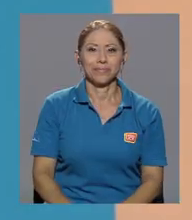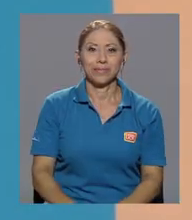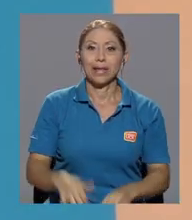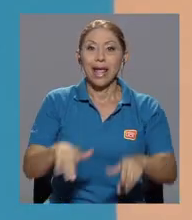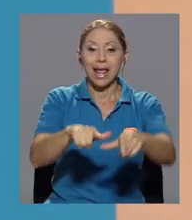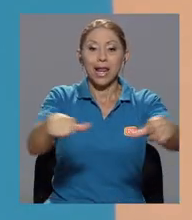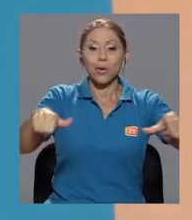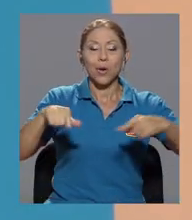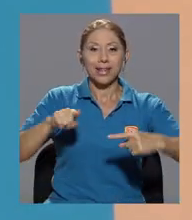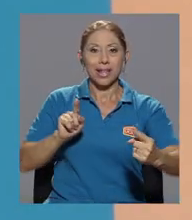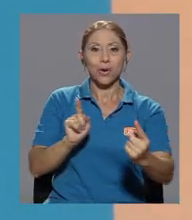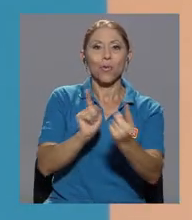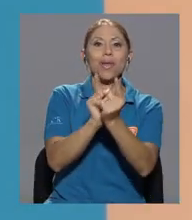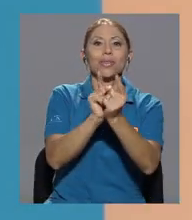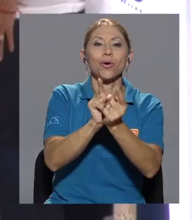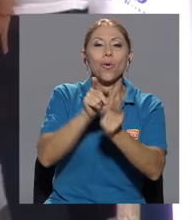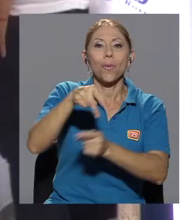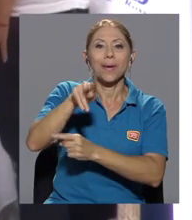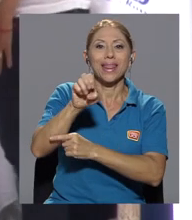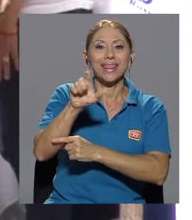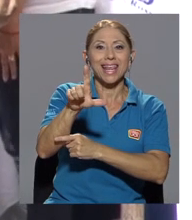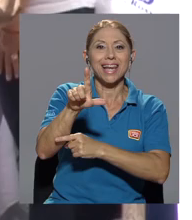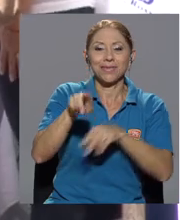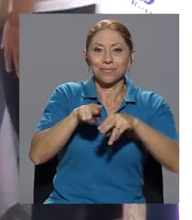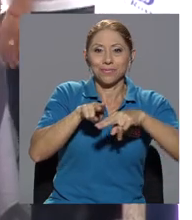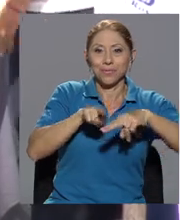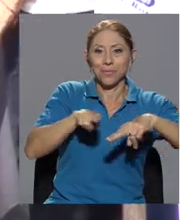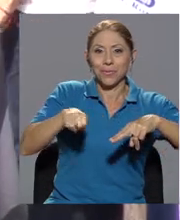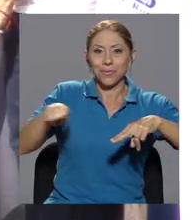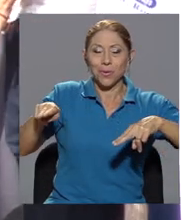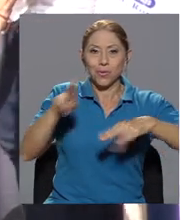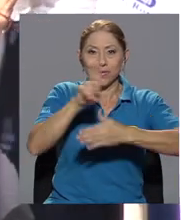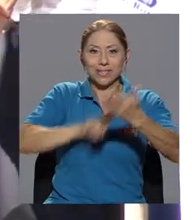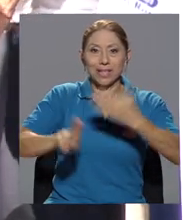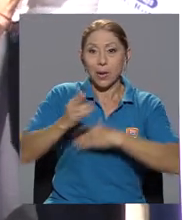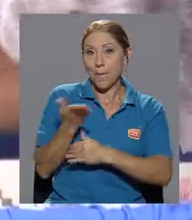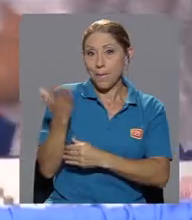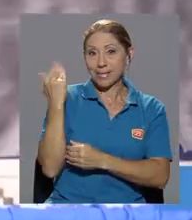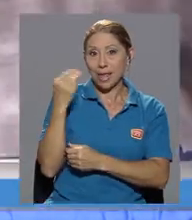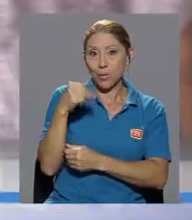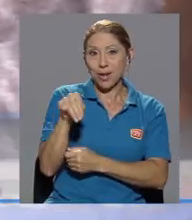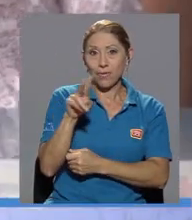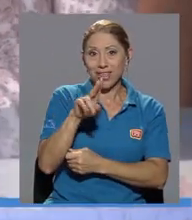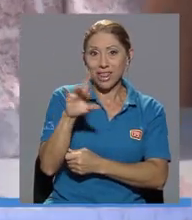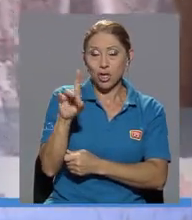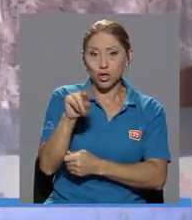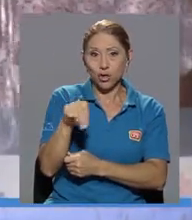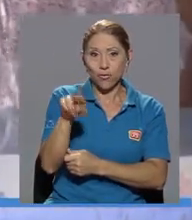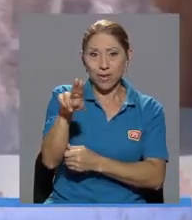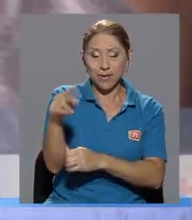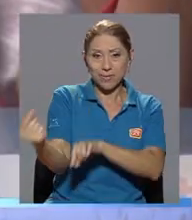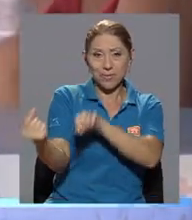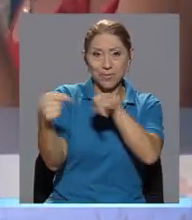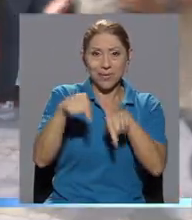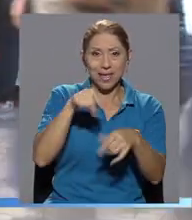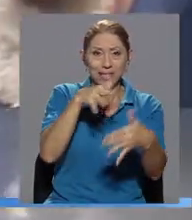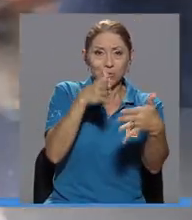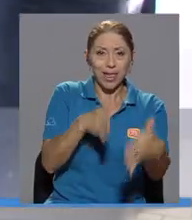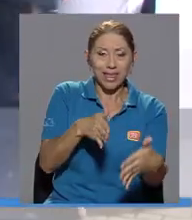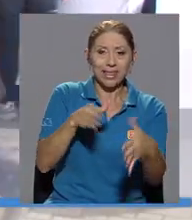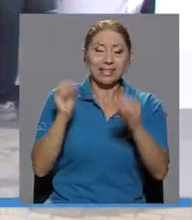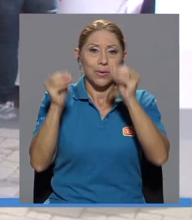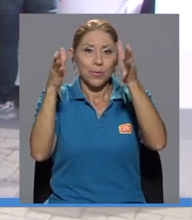El lugar de encuentro fue el pretil universitario. Ahí, el pasado miércoles 28 de noviembre, se hicieron presentes estudiantes y facilitadores